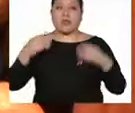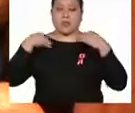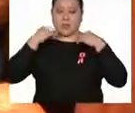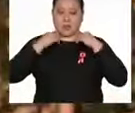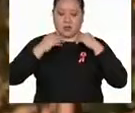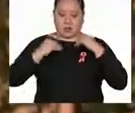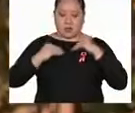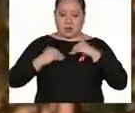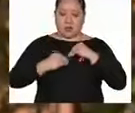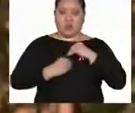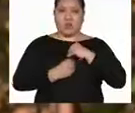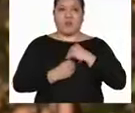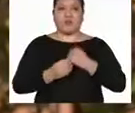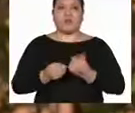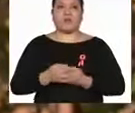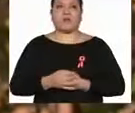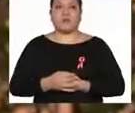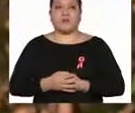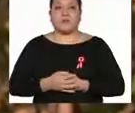adornitos.